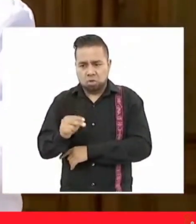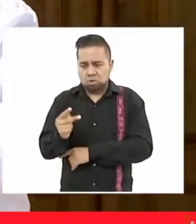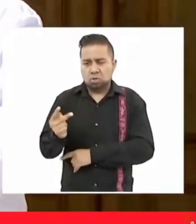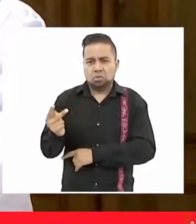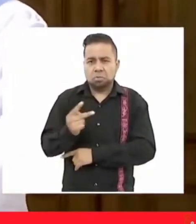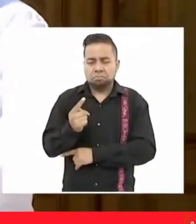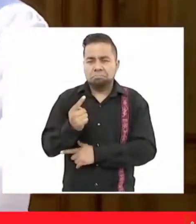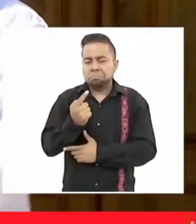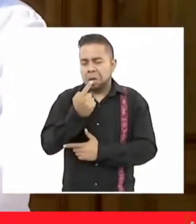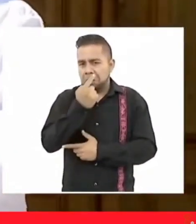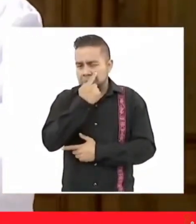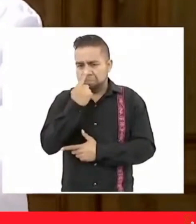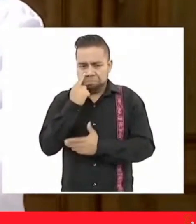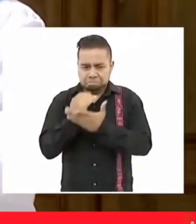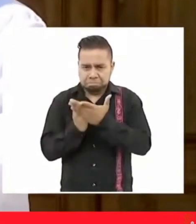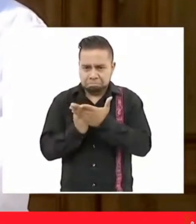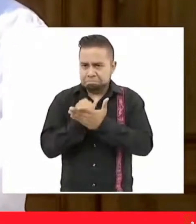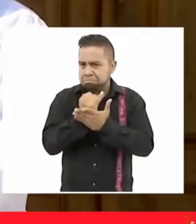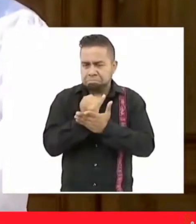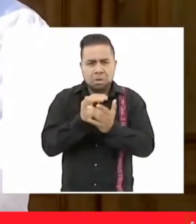decide hacer